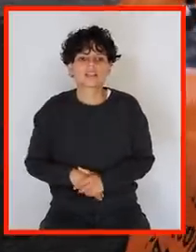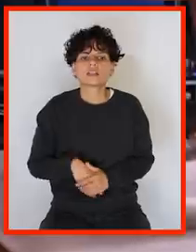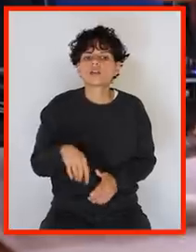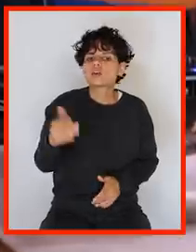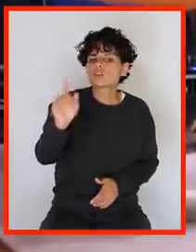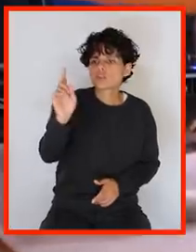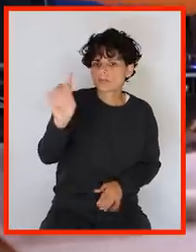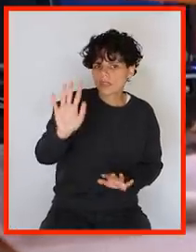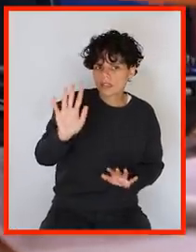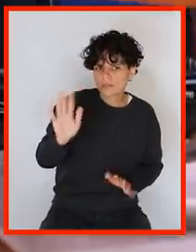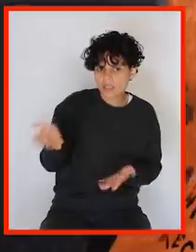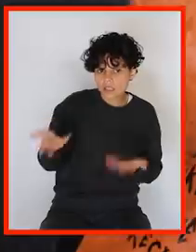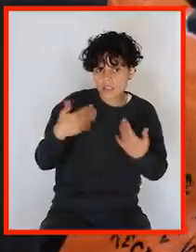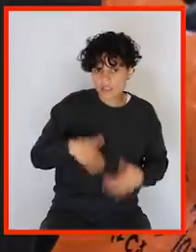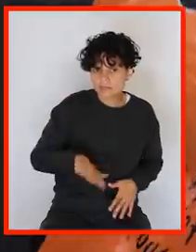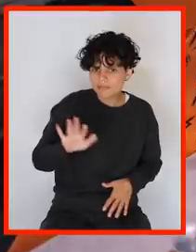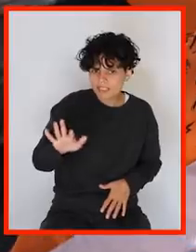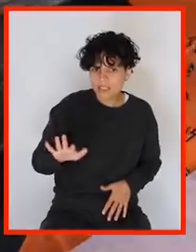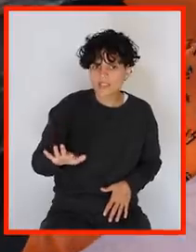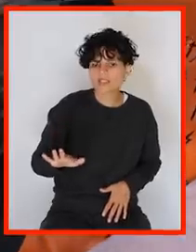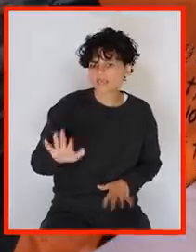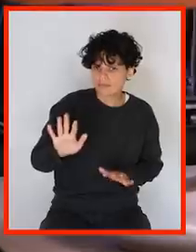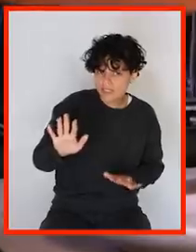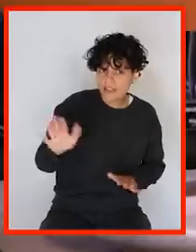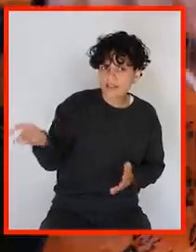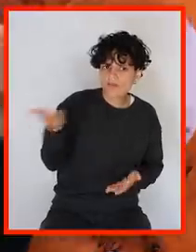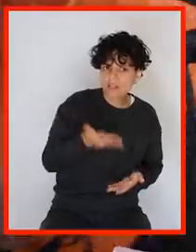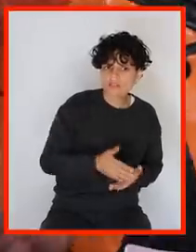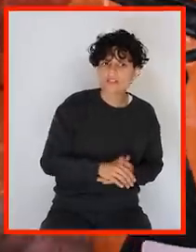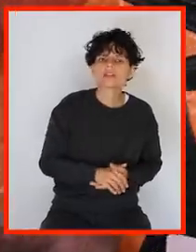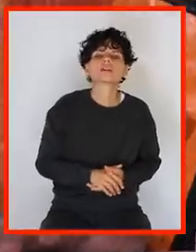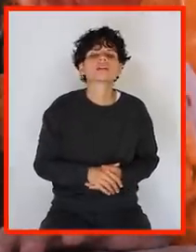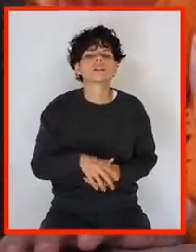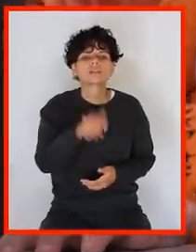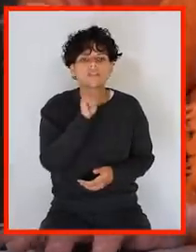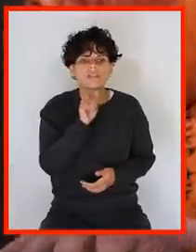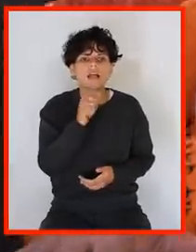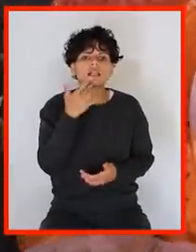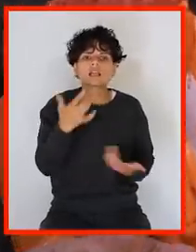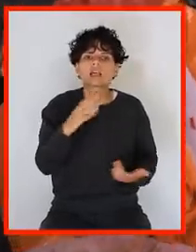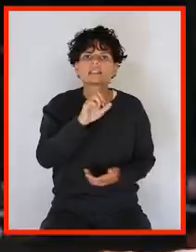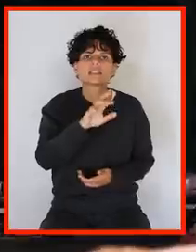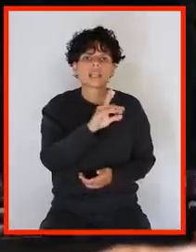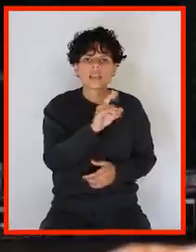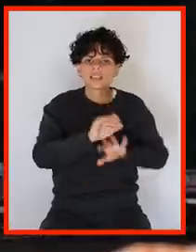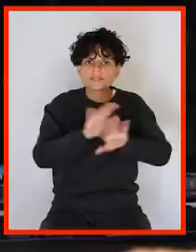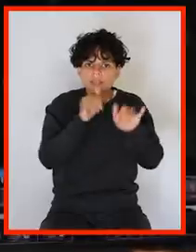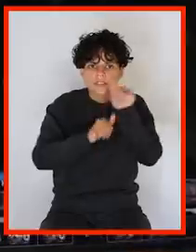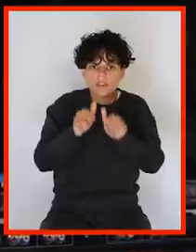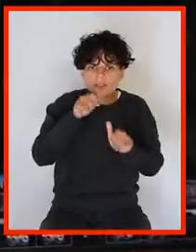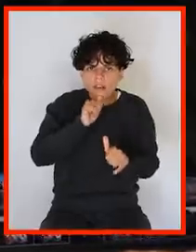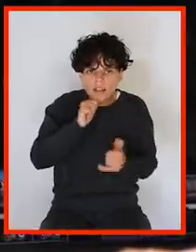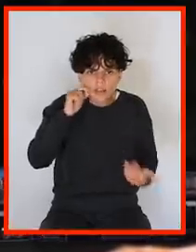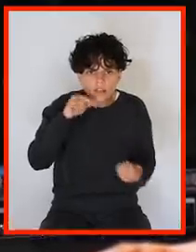Oye, devuelve la weá, devuélvela. ¿Por qué, weón? Devuelve, pero hazme caso, weón. Puta la weá. ¿Cómo sabéis que los de cerdo no han llegado a 10.000, weón? Y la cagué. No,